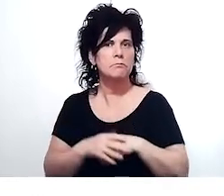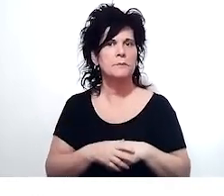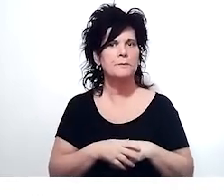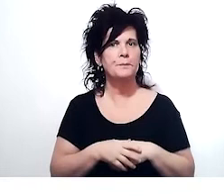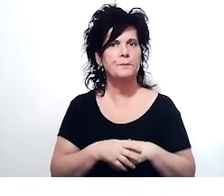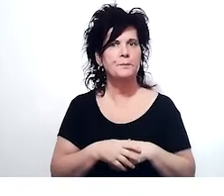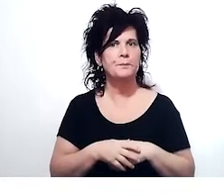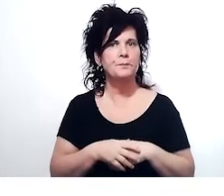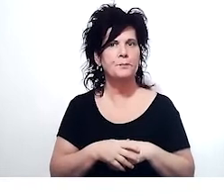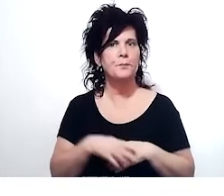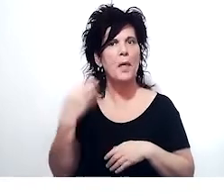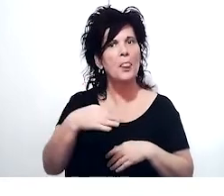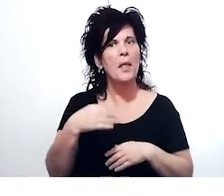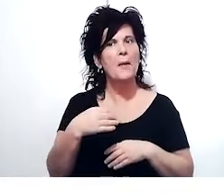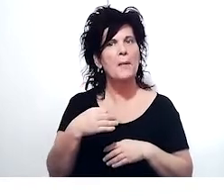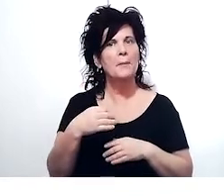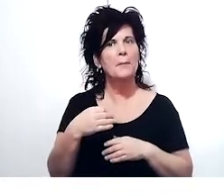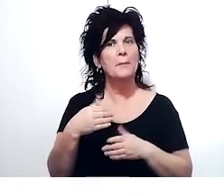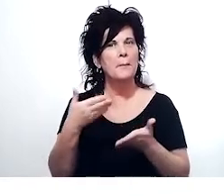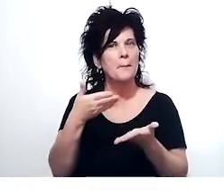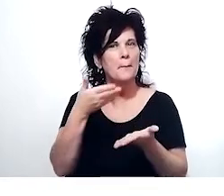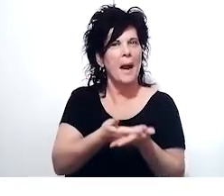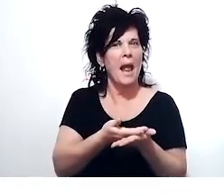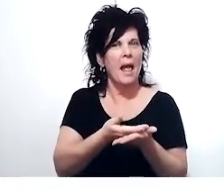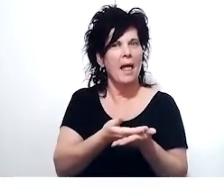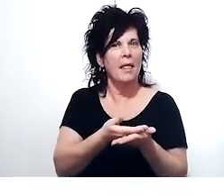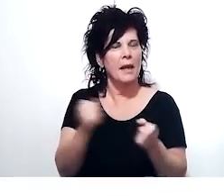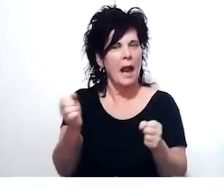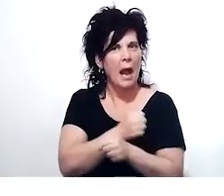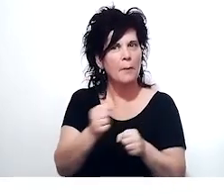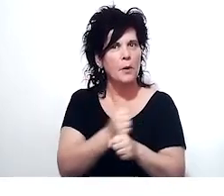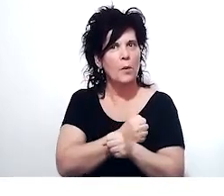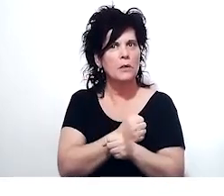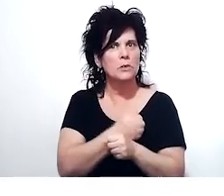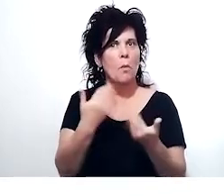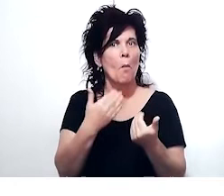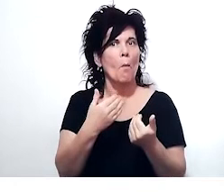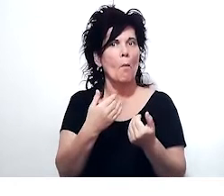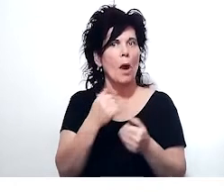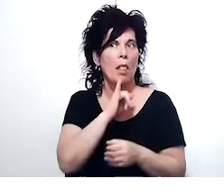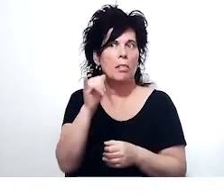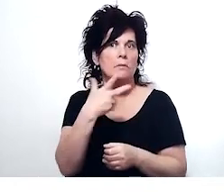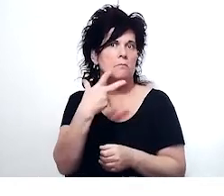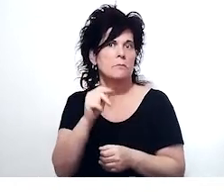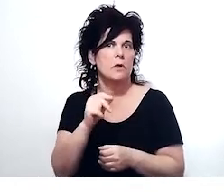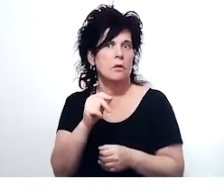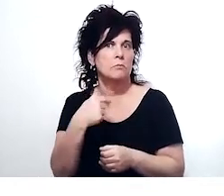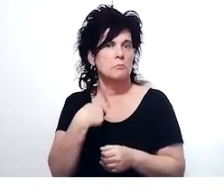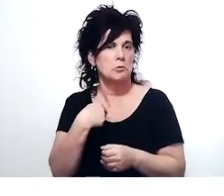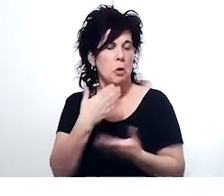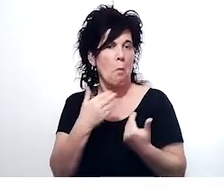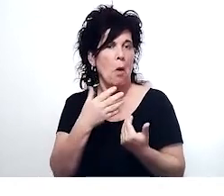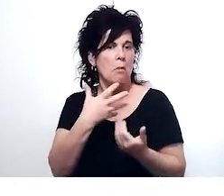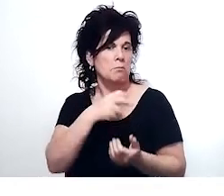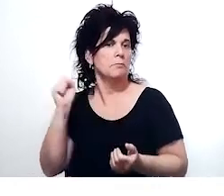otra. Tienen que pedirme consentimiento activo e informado. Y puede ser revocable. Si yo di el consentimiento, lo